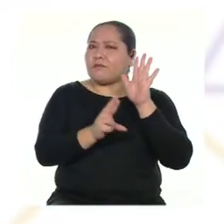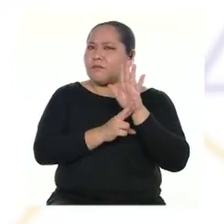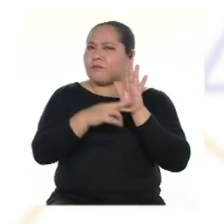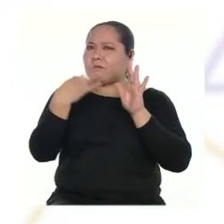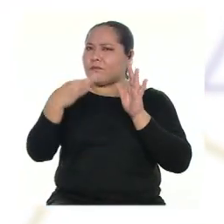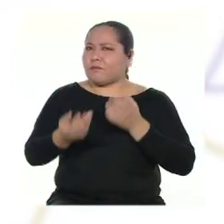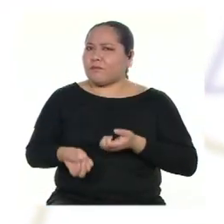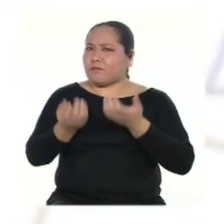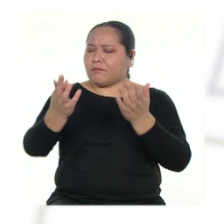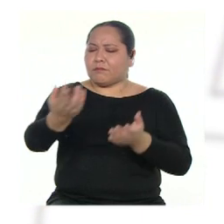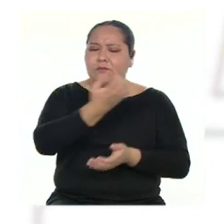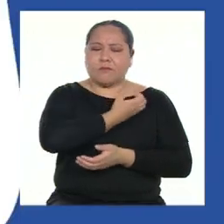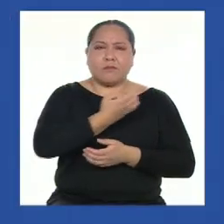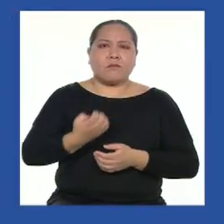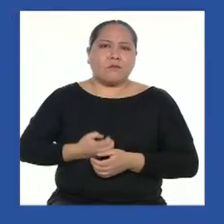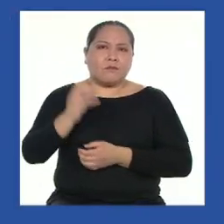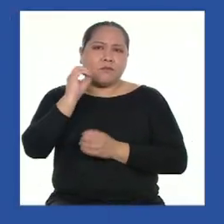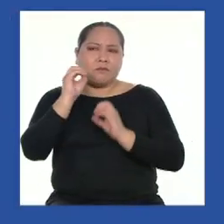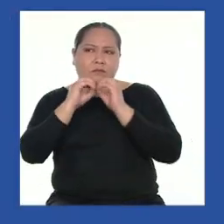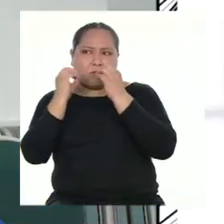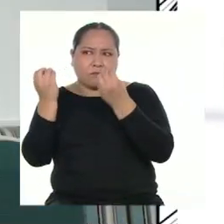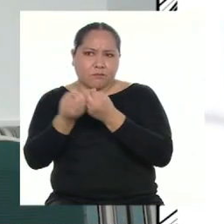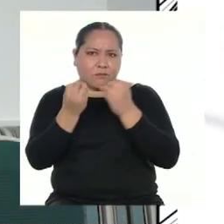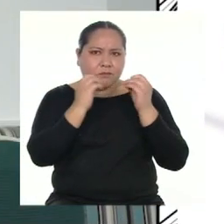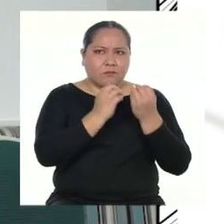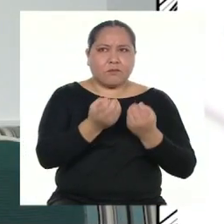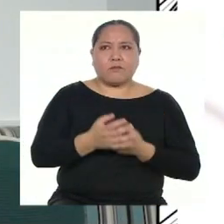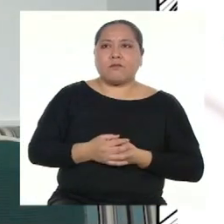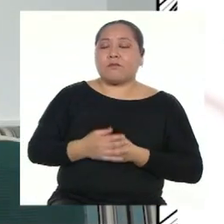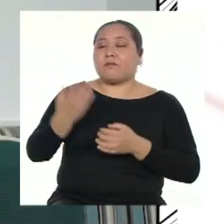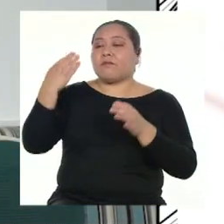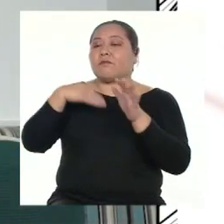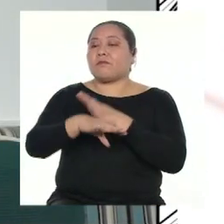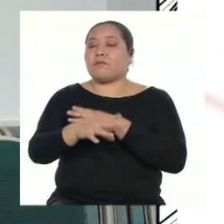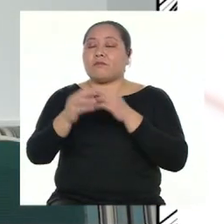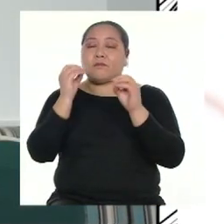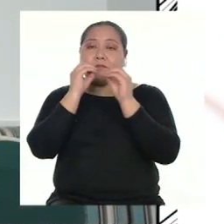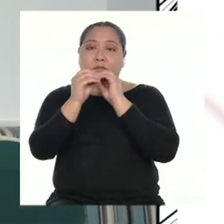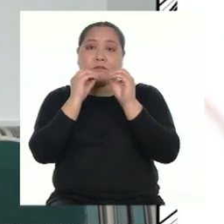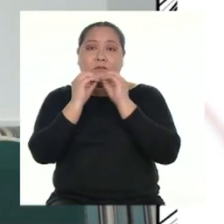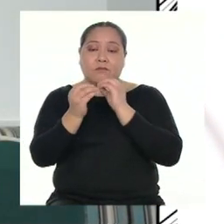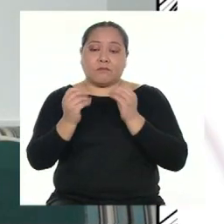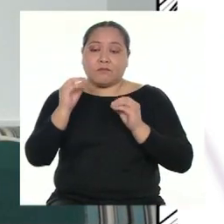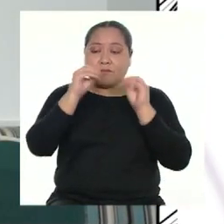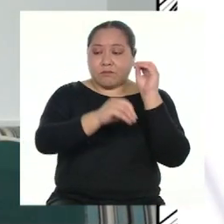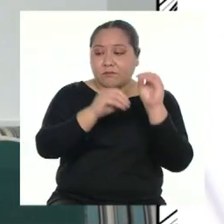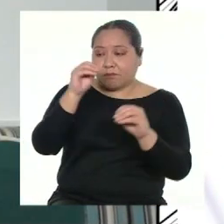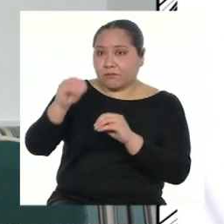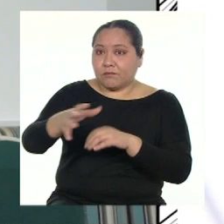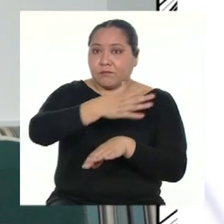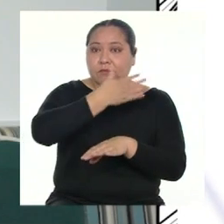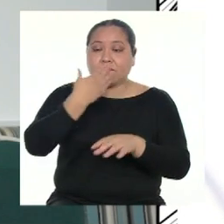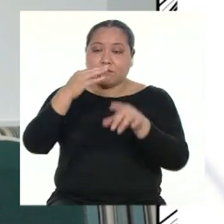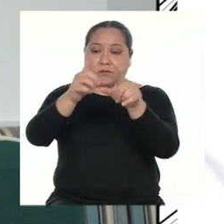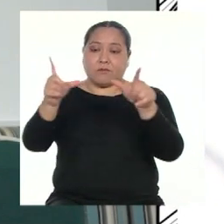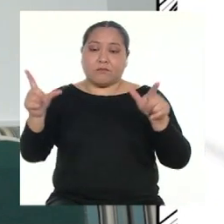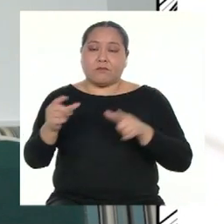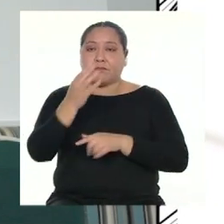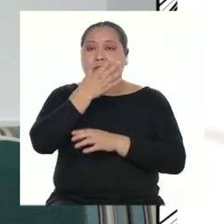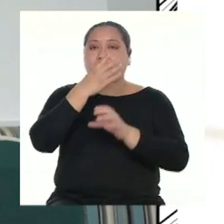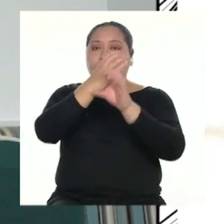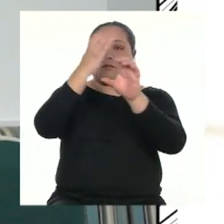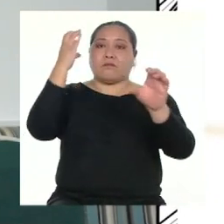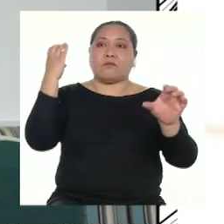del Estado o las instituciones? Dentro de las alternativas que tenemos para poder tener mejores ciudades y un mejor transporte,